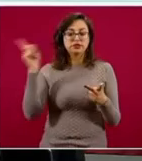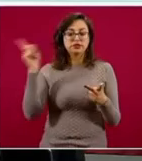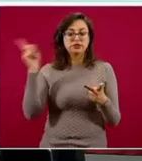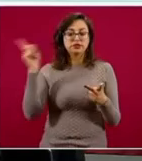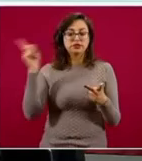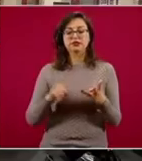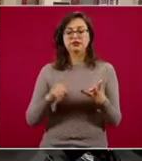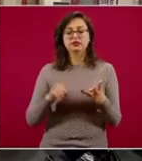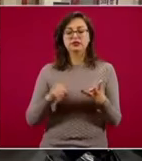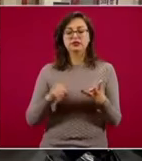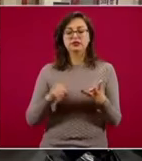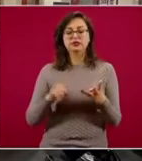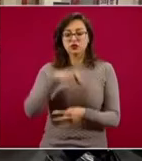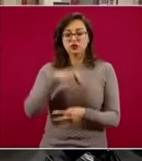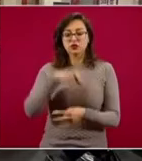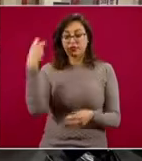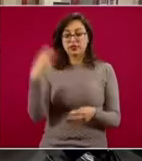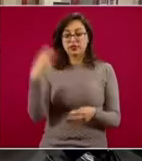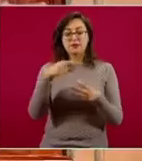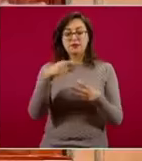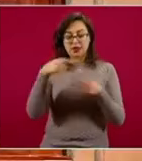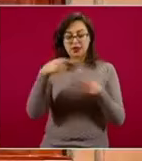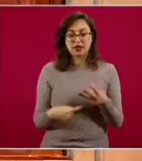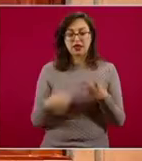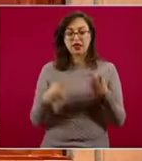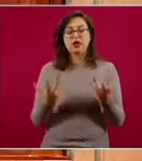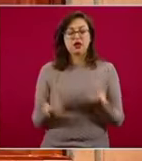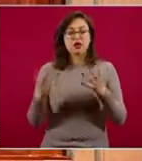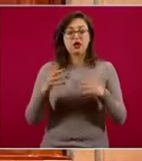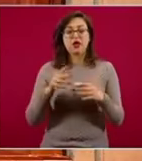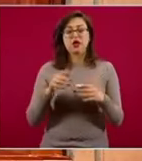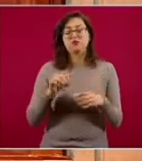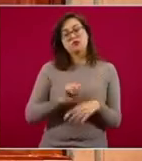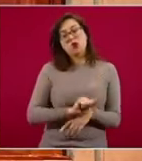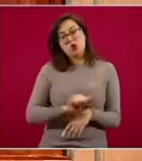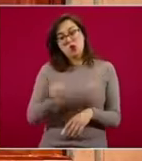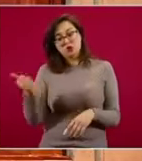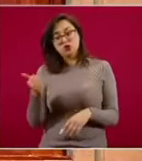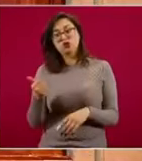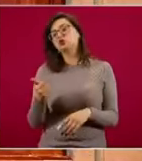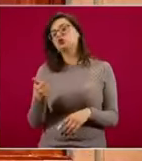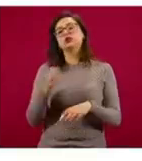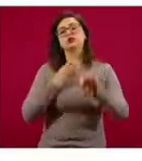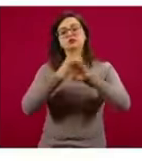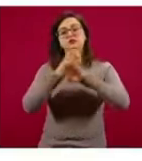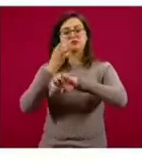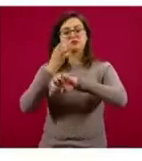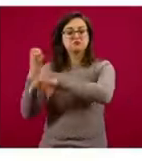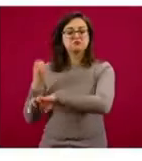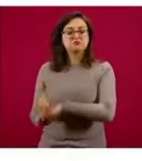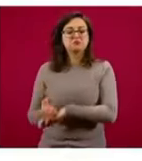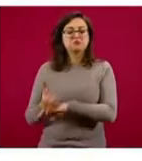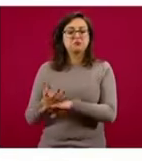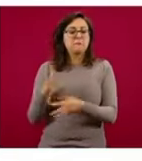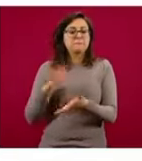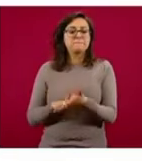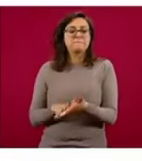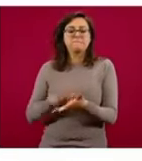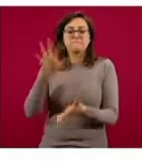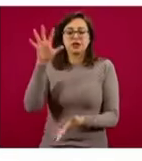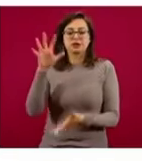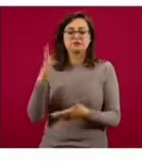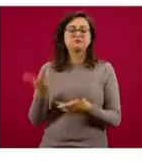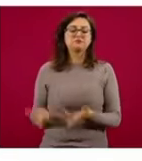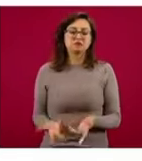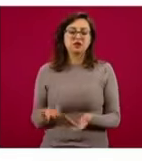Ciudad de México. Después de ella, el 81% de todas las entidades, es decir, la gran mayoría de las entidades, tienen